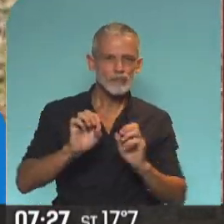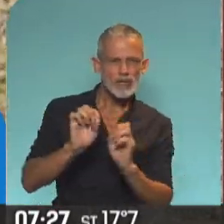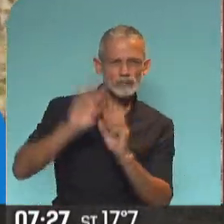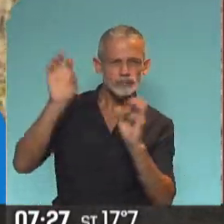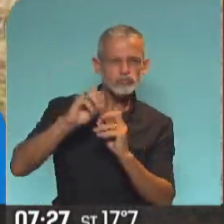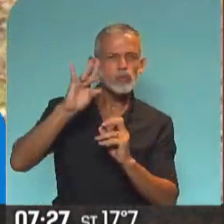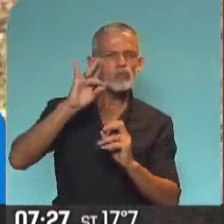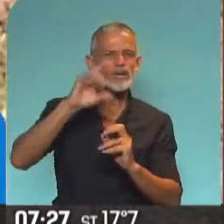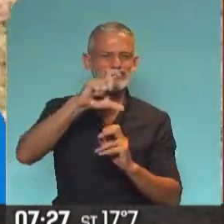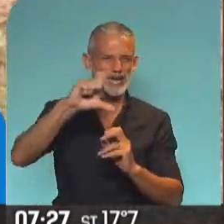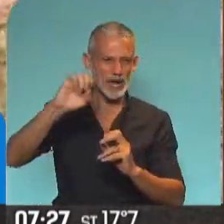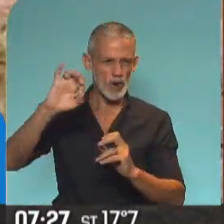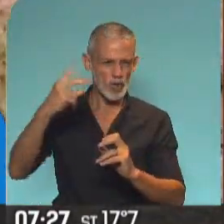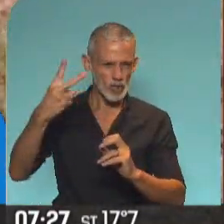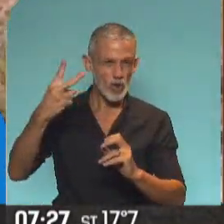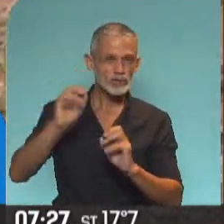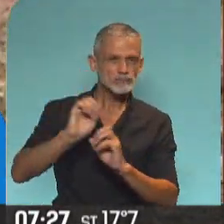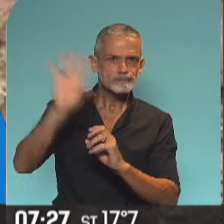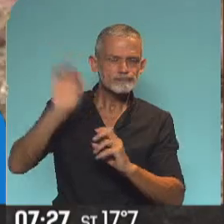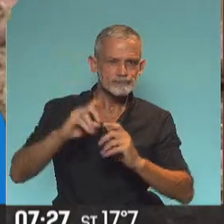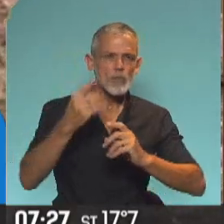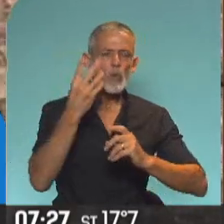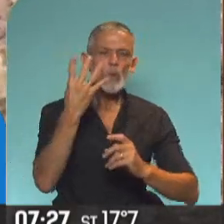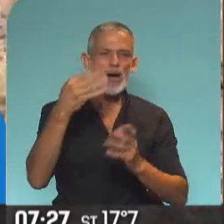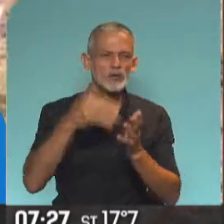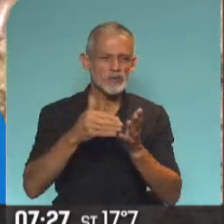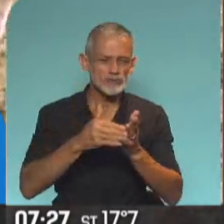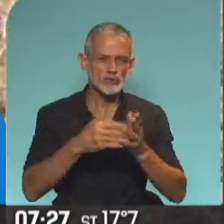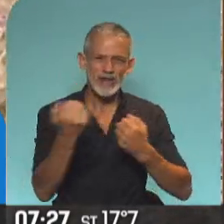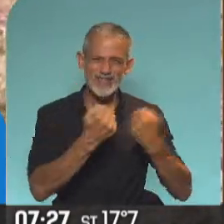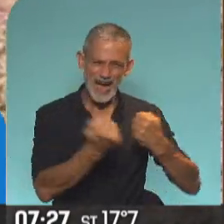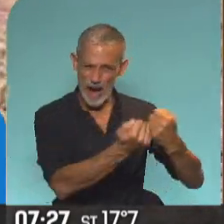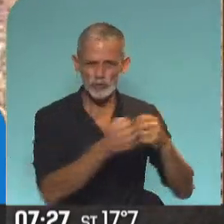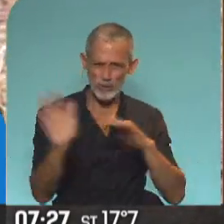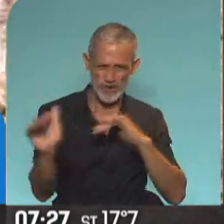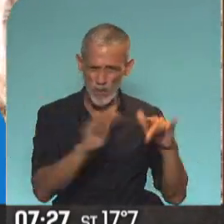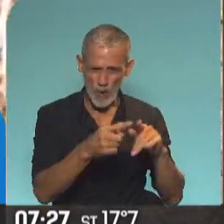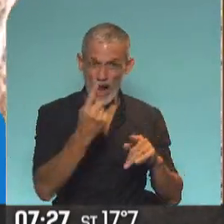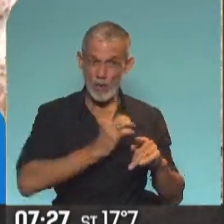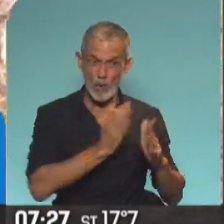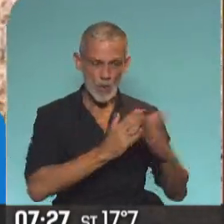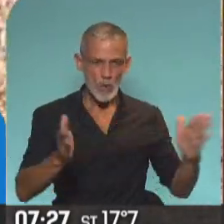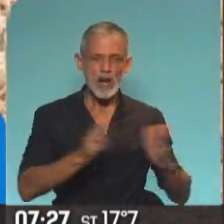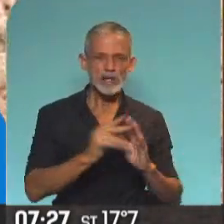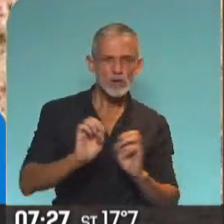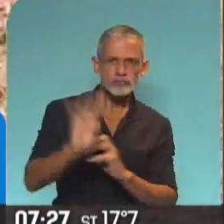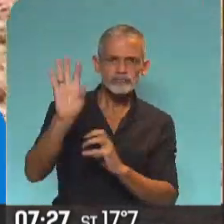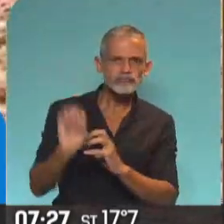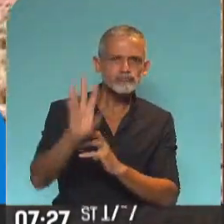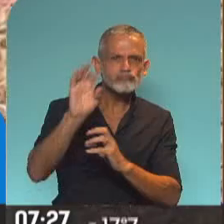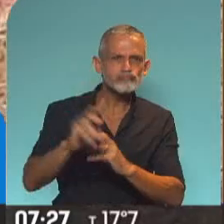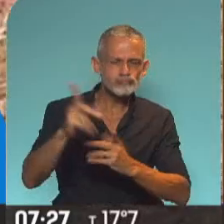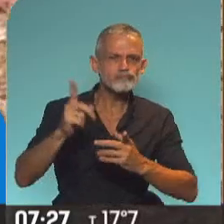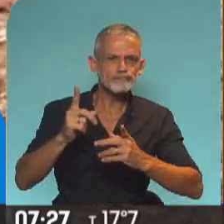carbono, lo que equivale aproximadamente a 4 millones y medio de vehículos en circulación durante un año, fueron las emisiones generadas por